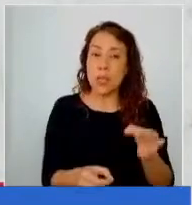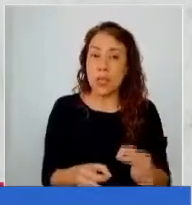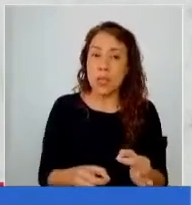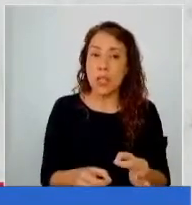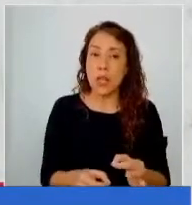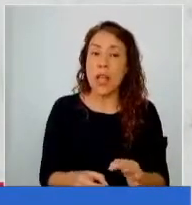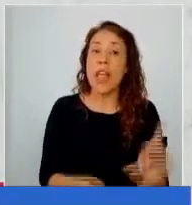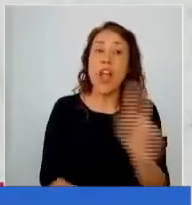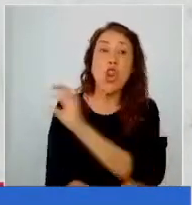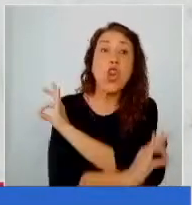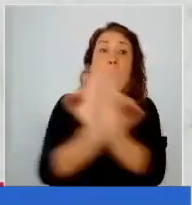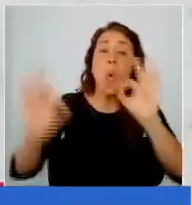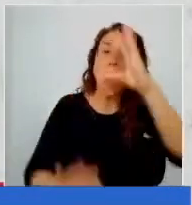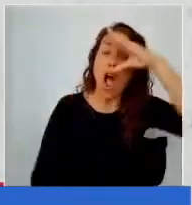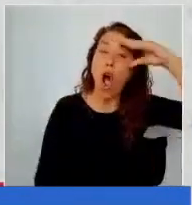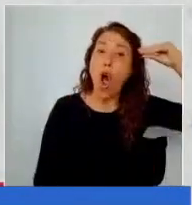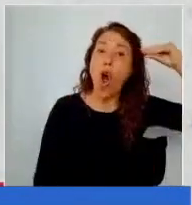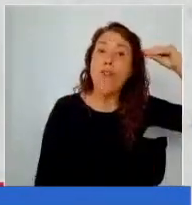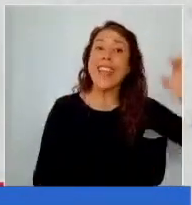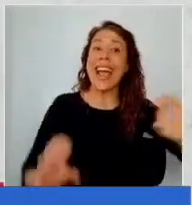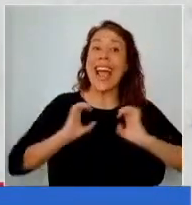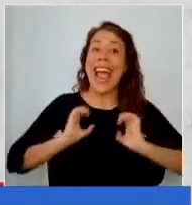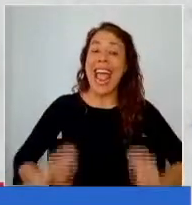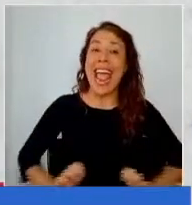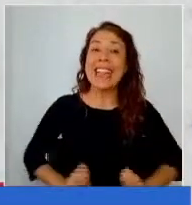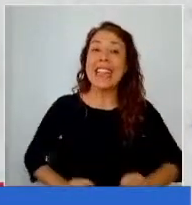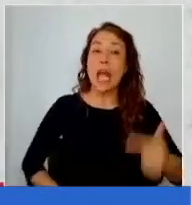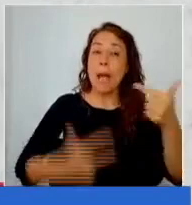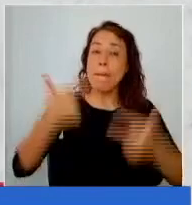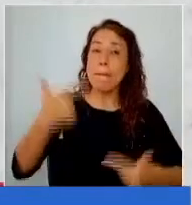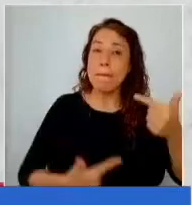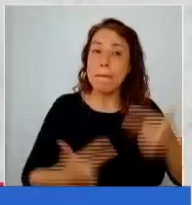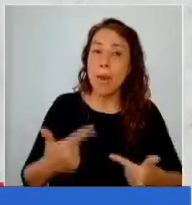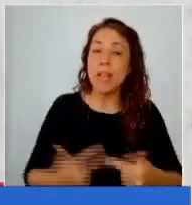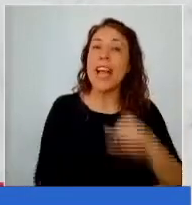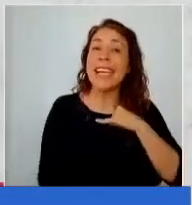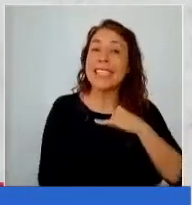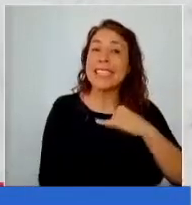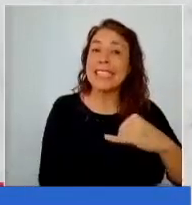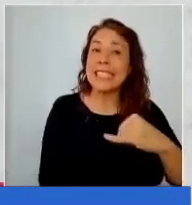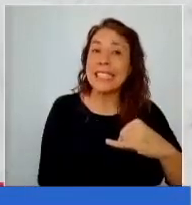que la ética y la política son siempre inseparables